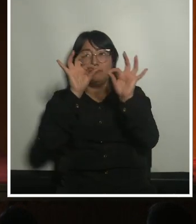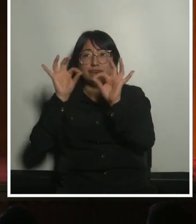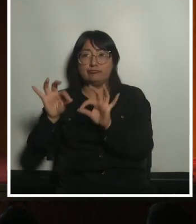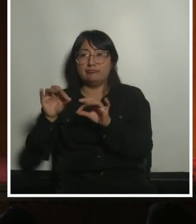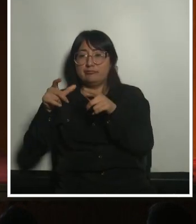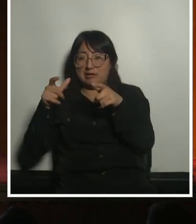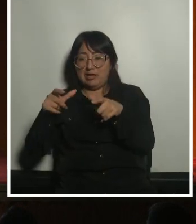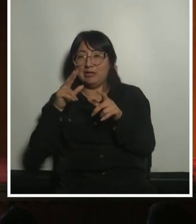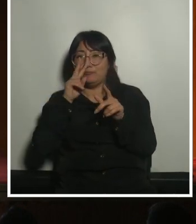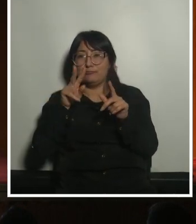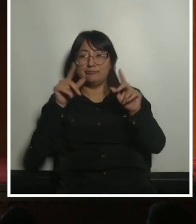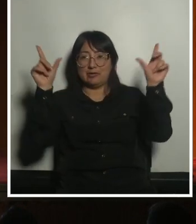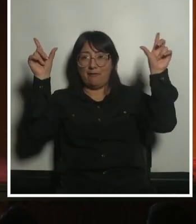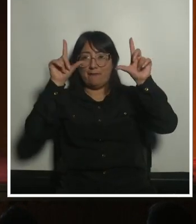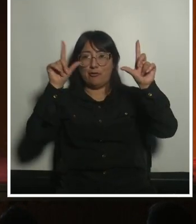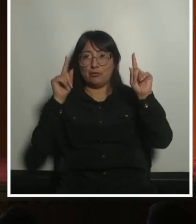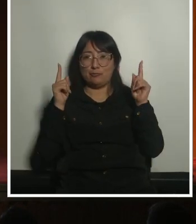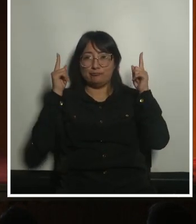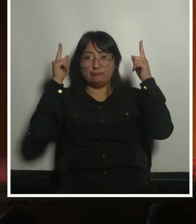donde hemos tenido que